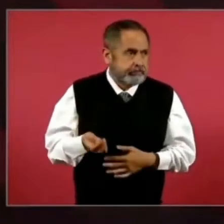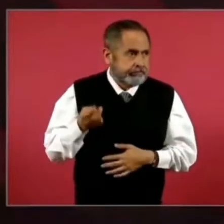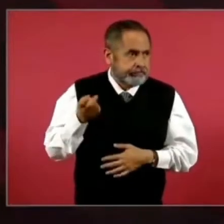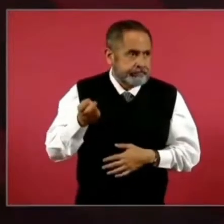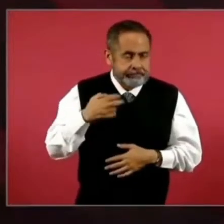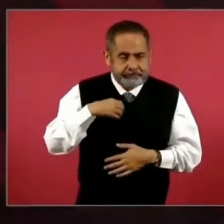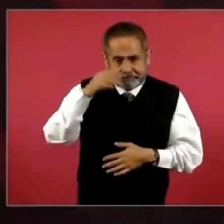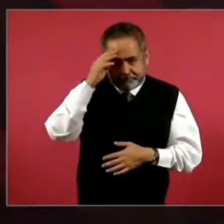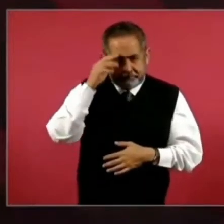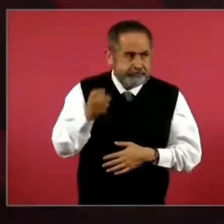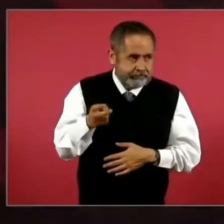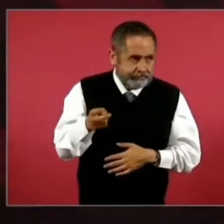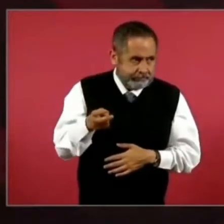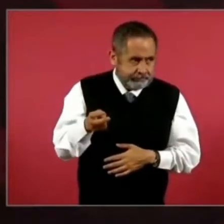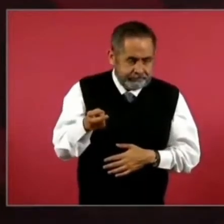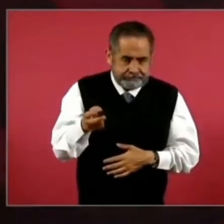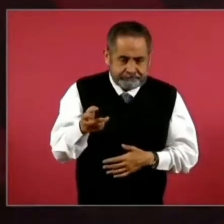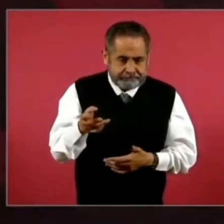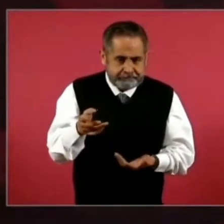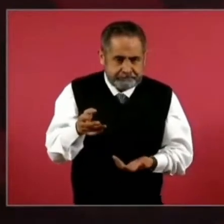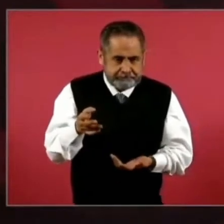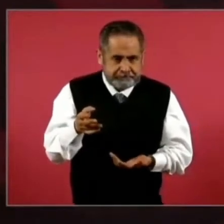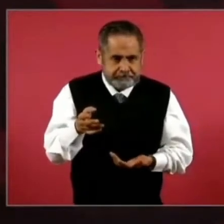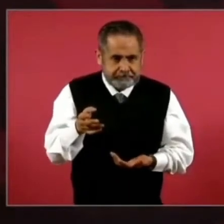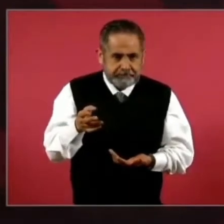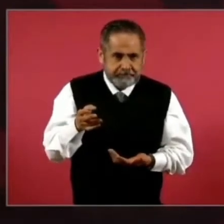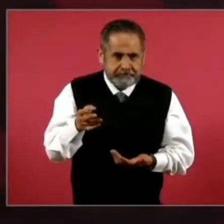eso causa